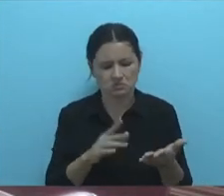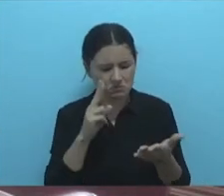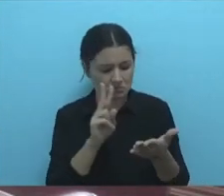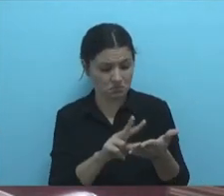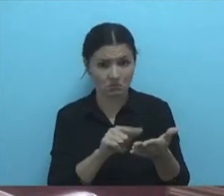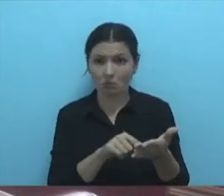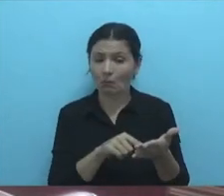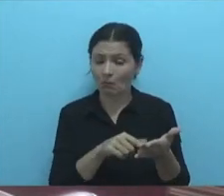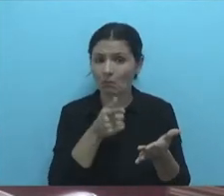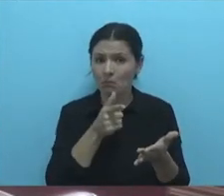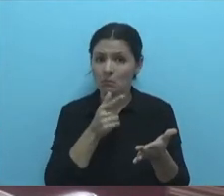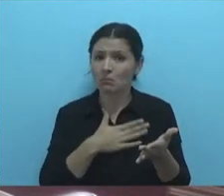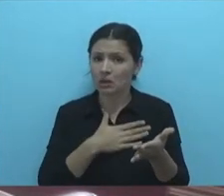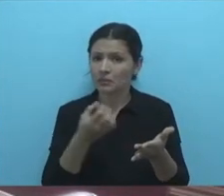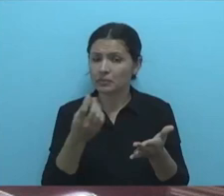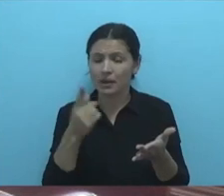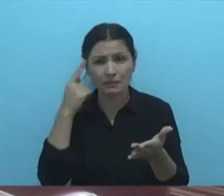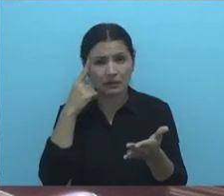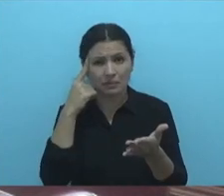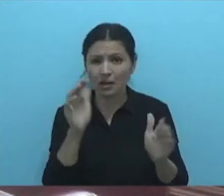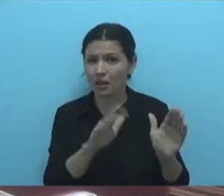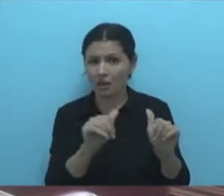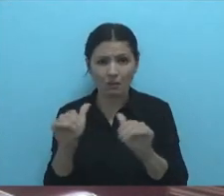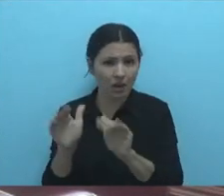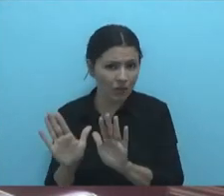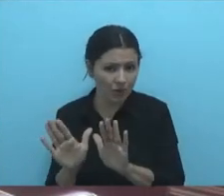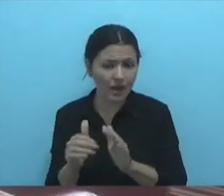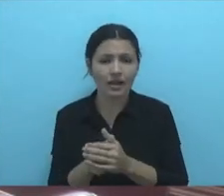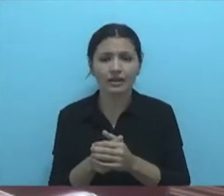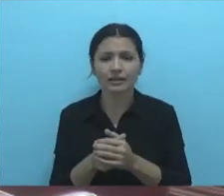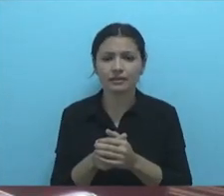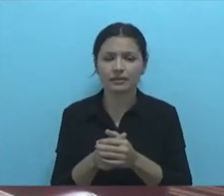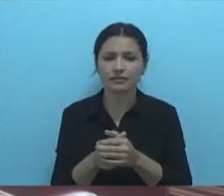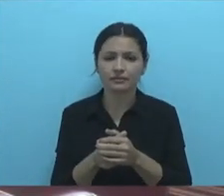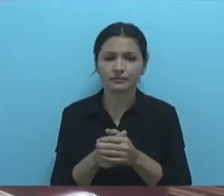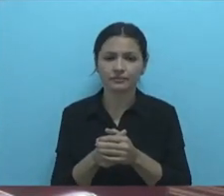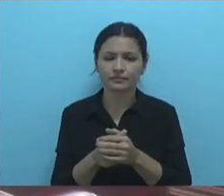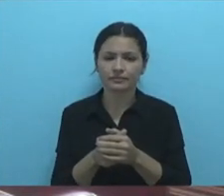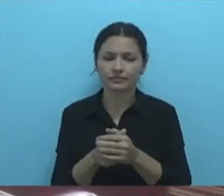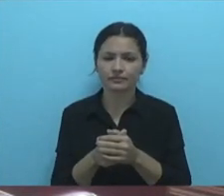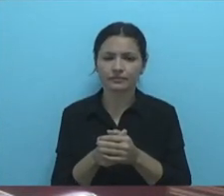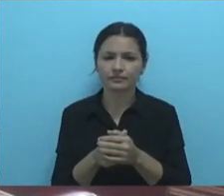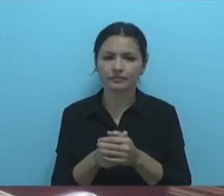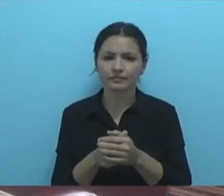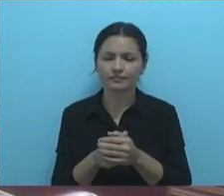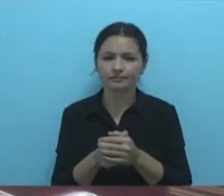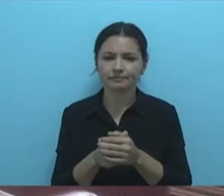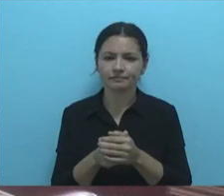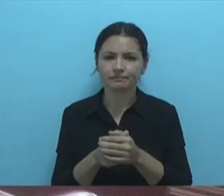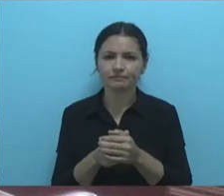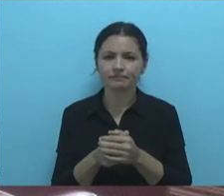de cualquier manera yo tengo un pensamiento muy claro e independientemente del fondo de la cuestión creo